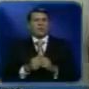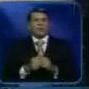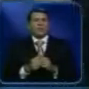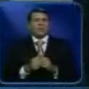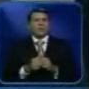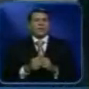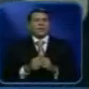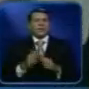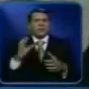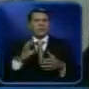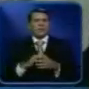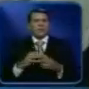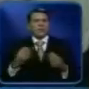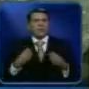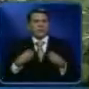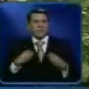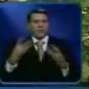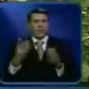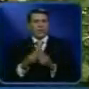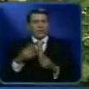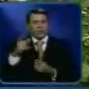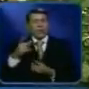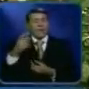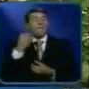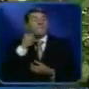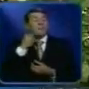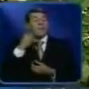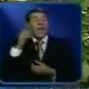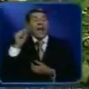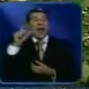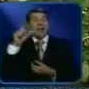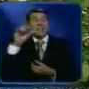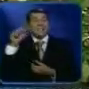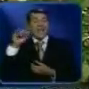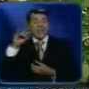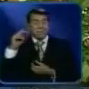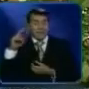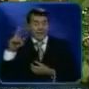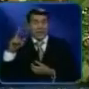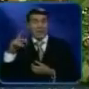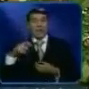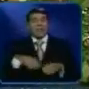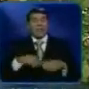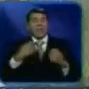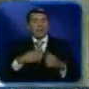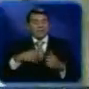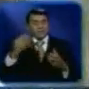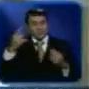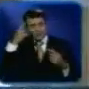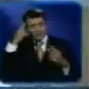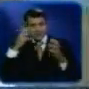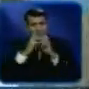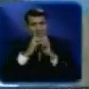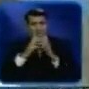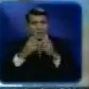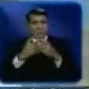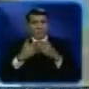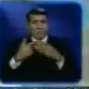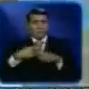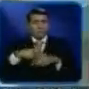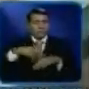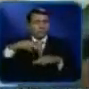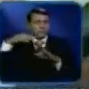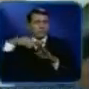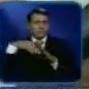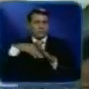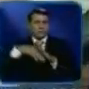a las personas que conviven con él. La enfermedad de Alzheimer es una enfermedad degenerativa del cerebro. Quiere decir, es una enfermedad que se caracteriza